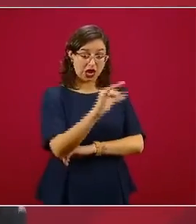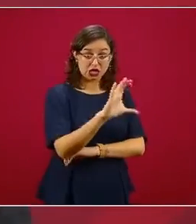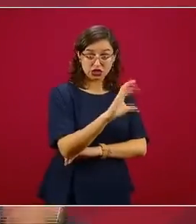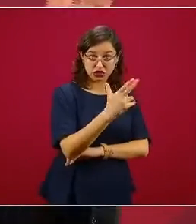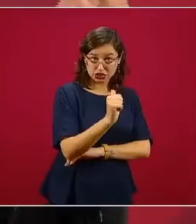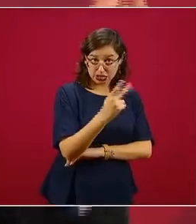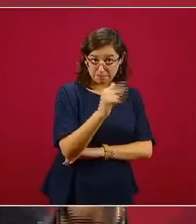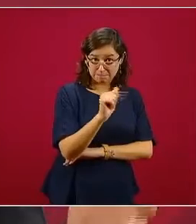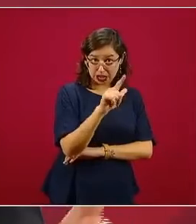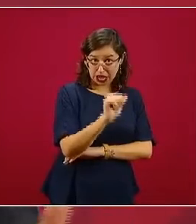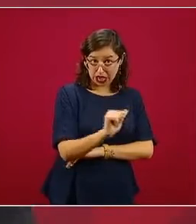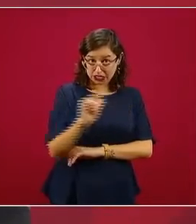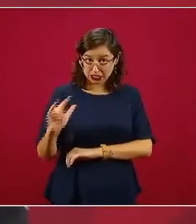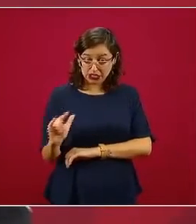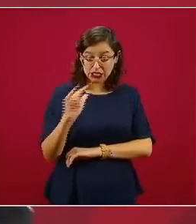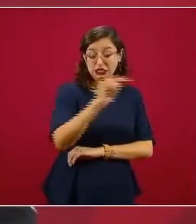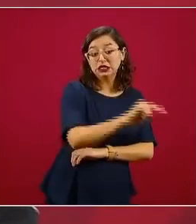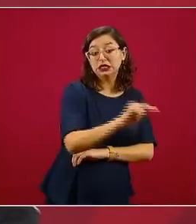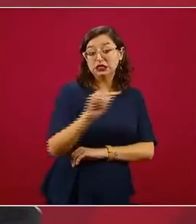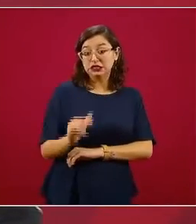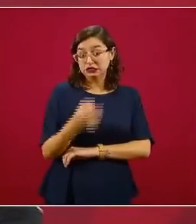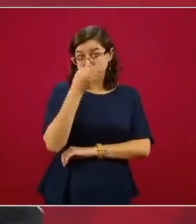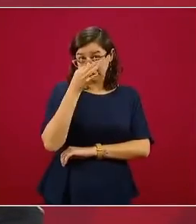un avión de esos.